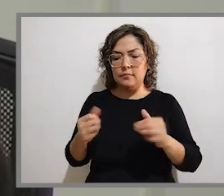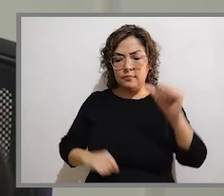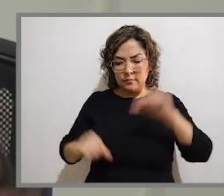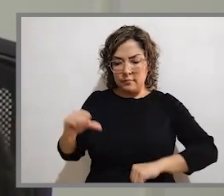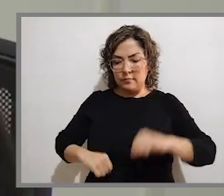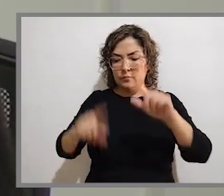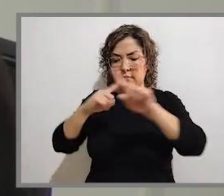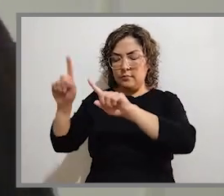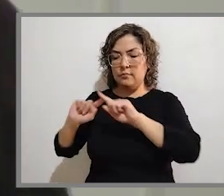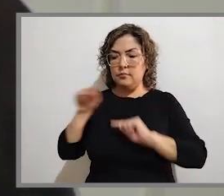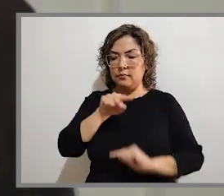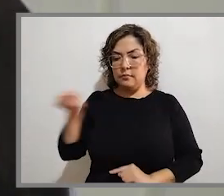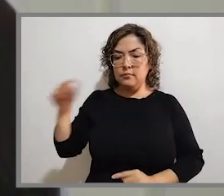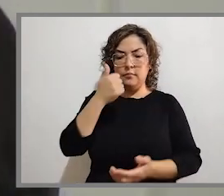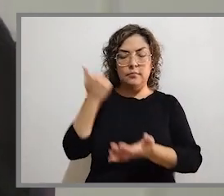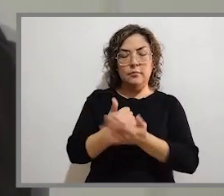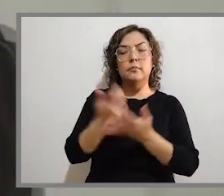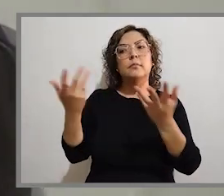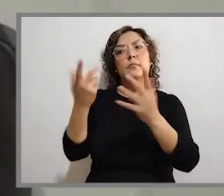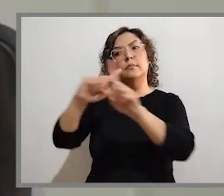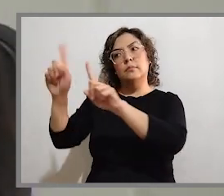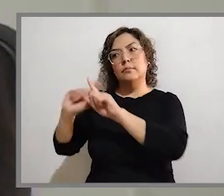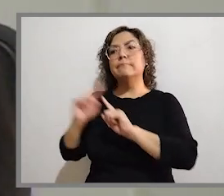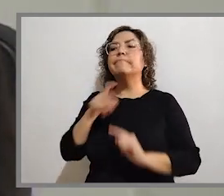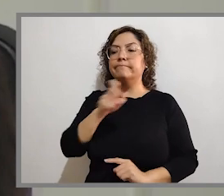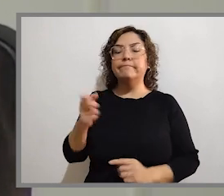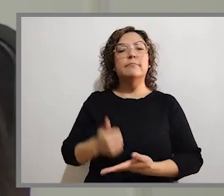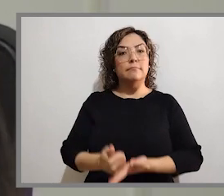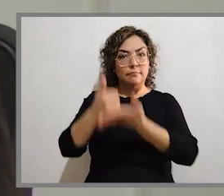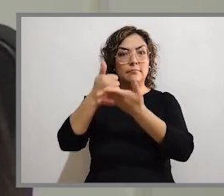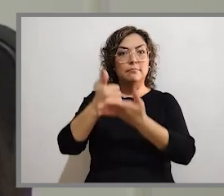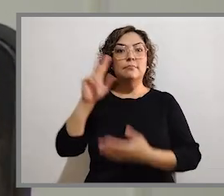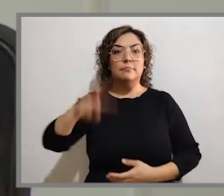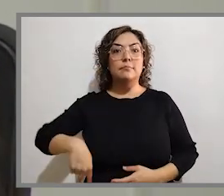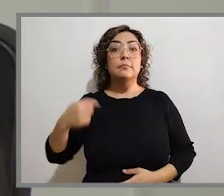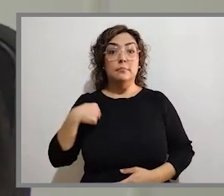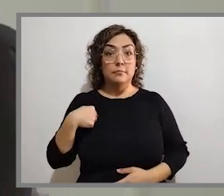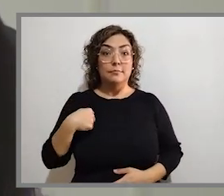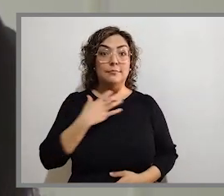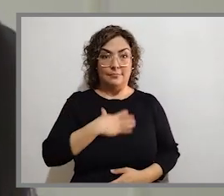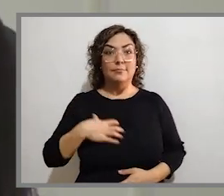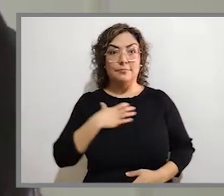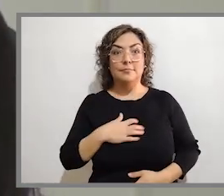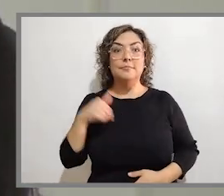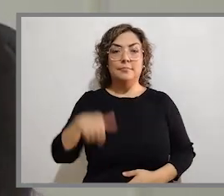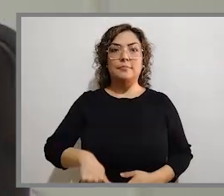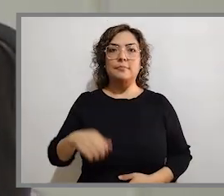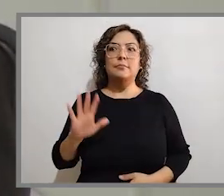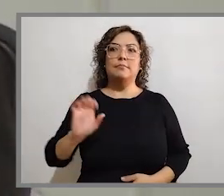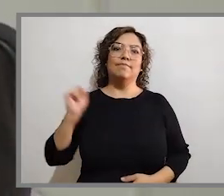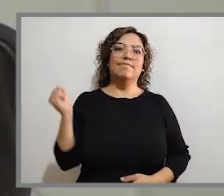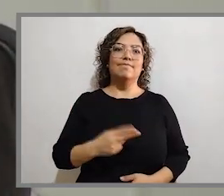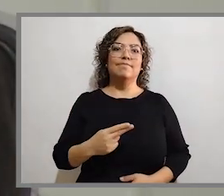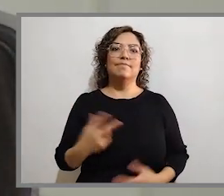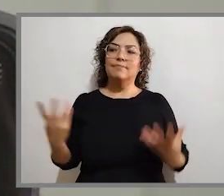ir replicando de un municipio a otro aquí en el estado. De verdad es un honor para mí poder estar compartiendo estos espacios, este momento